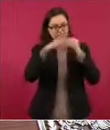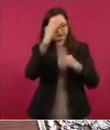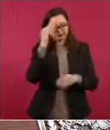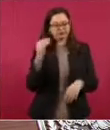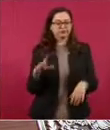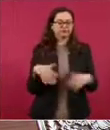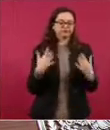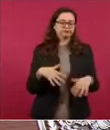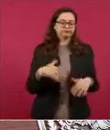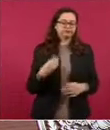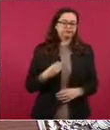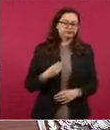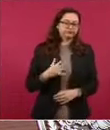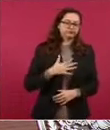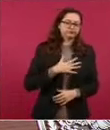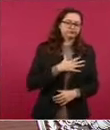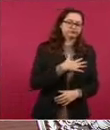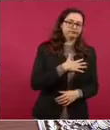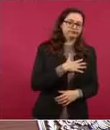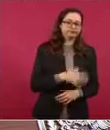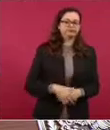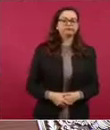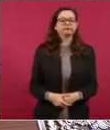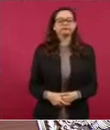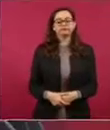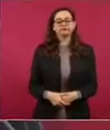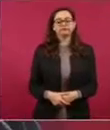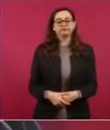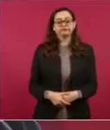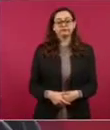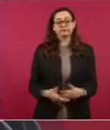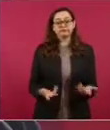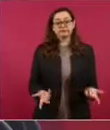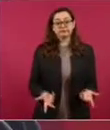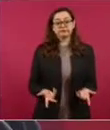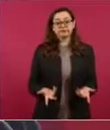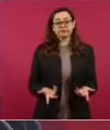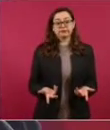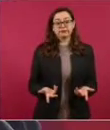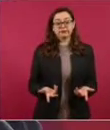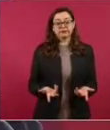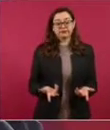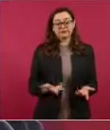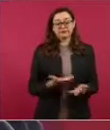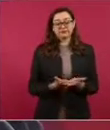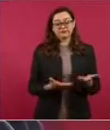y es una pérdida muy lamentable para